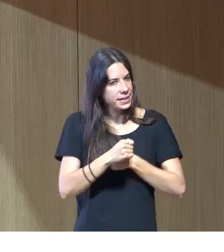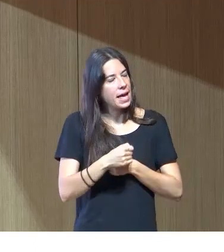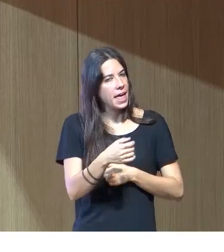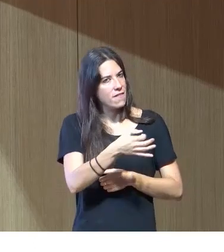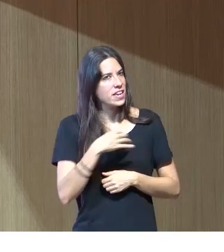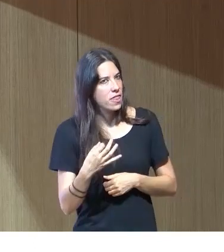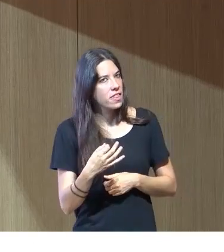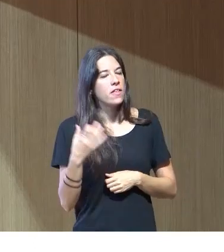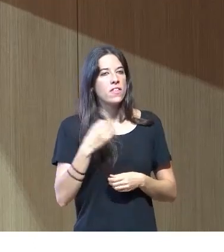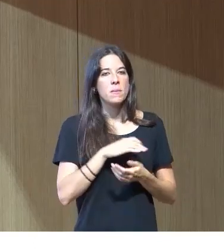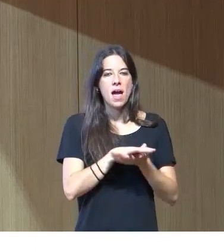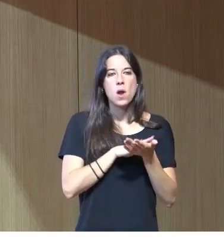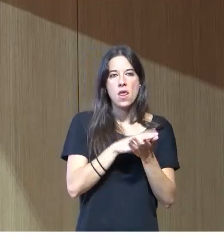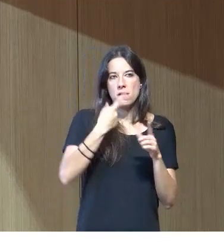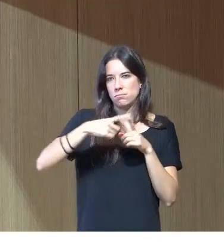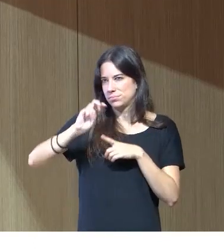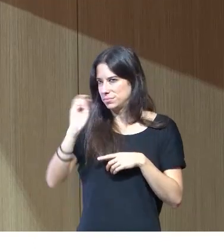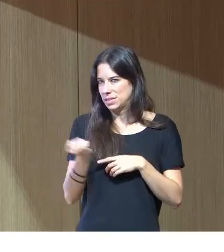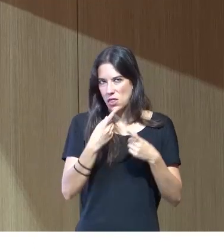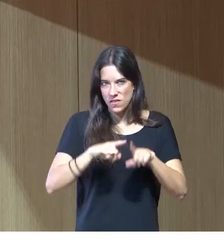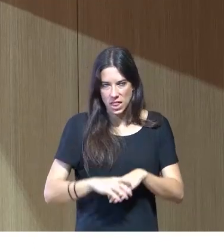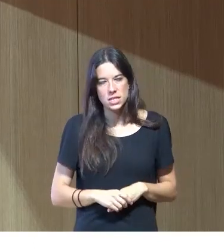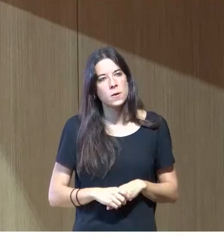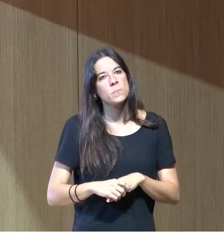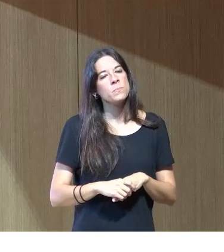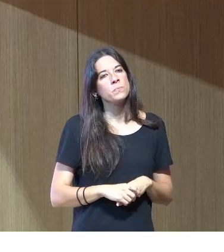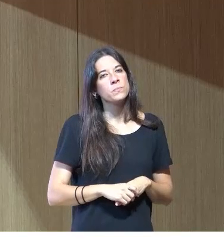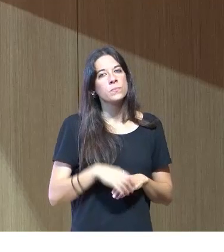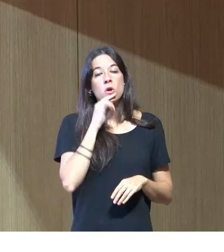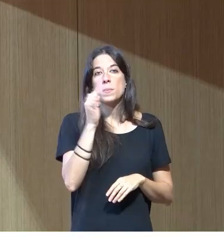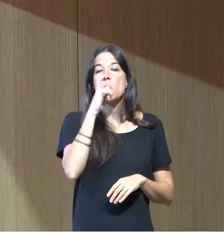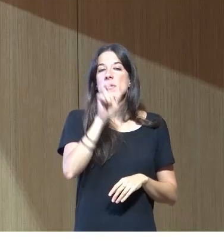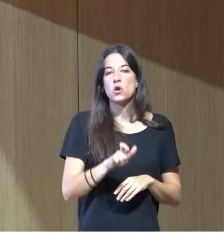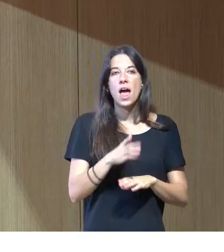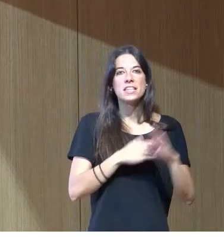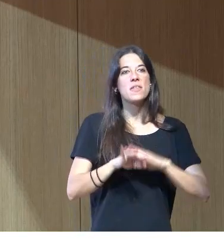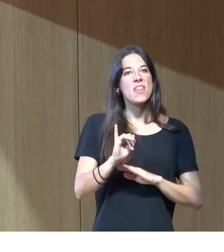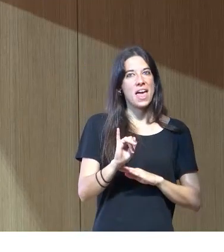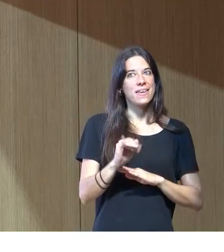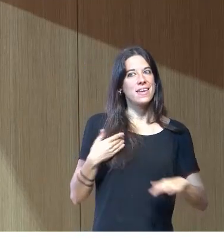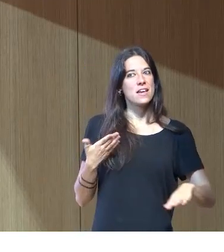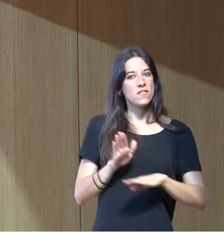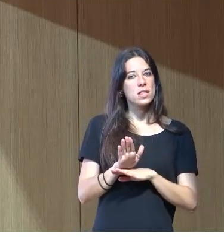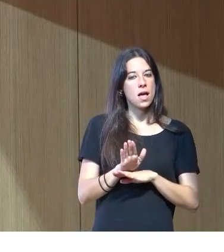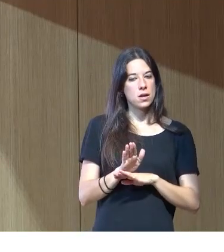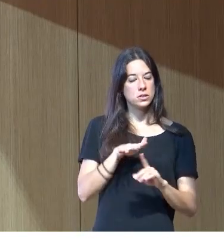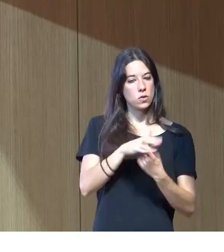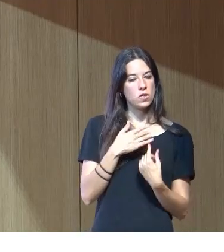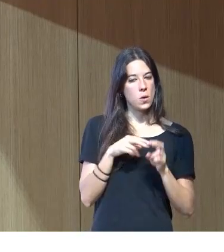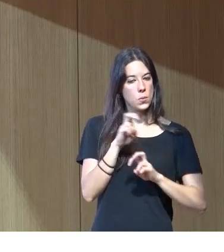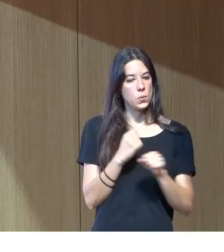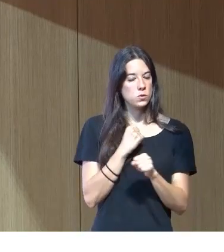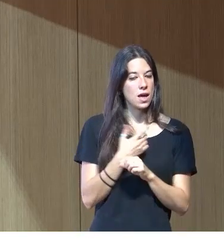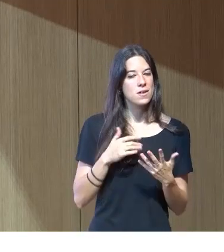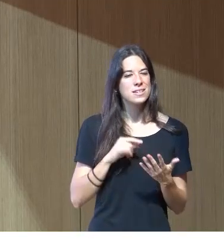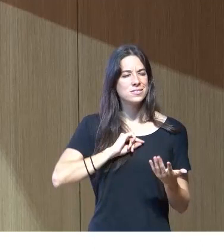varias aristas por un lado Qué siente la persona con discapacidad que se enfrenta a buscar un empleo pues siente